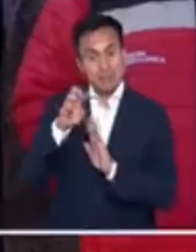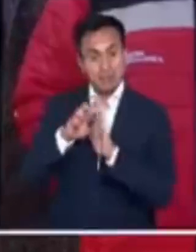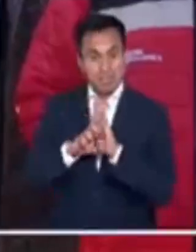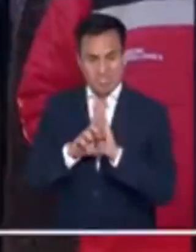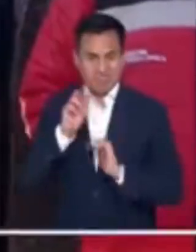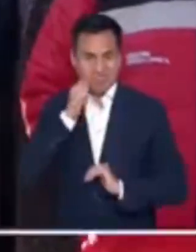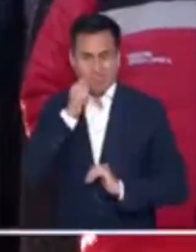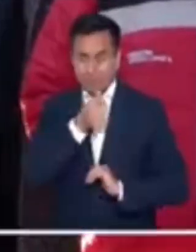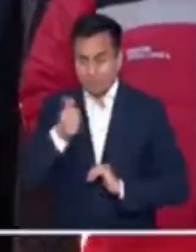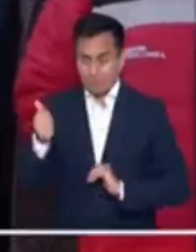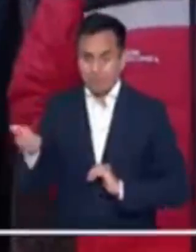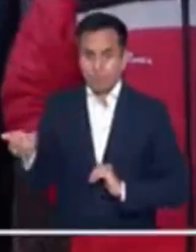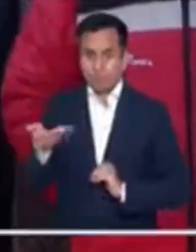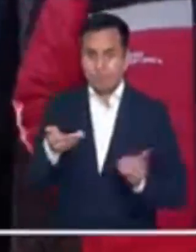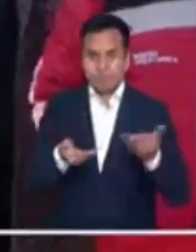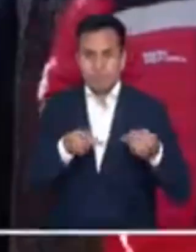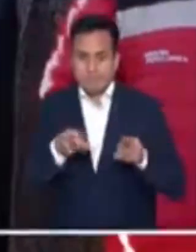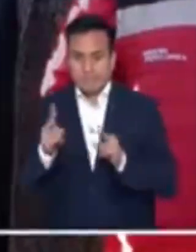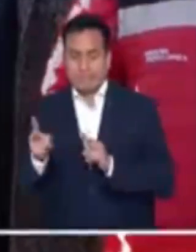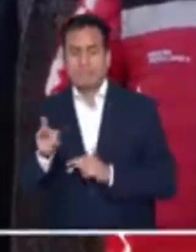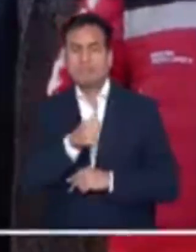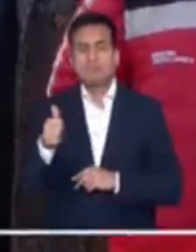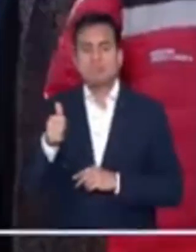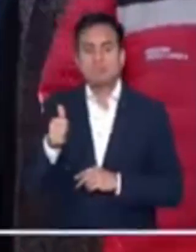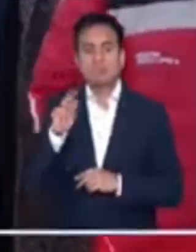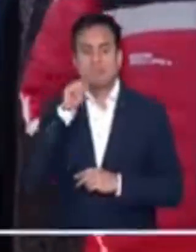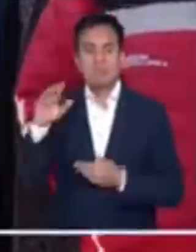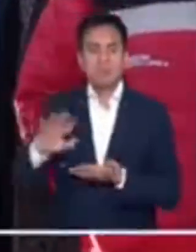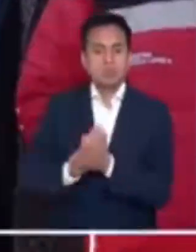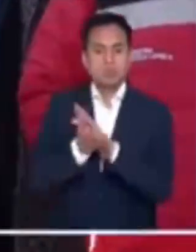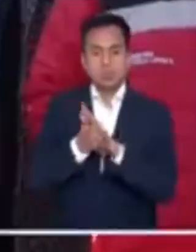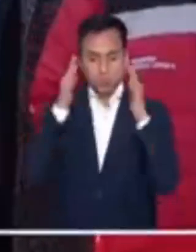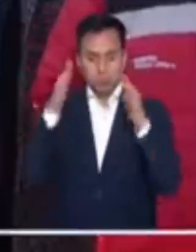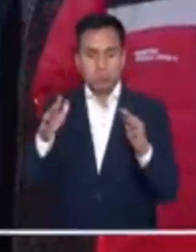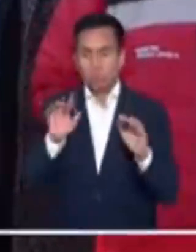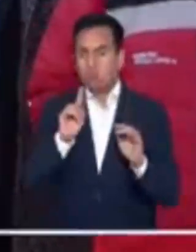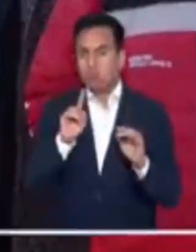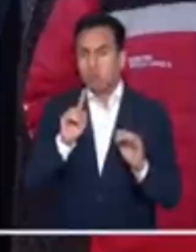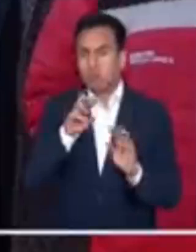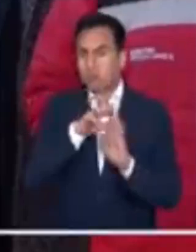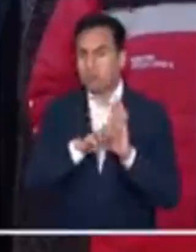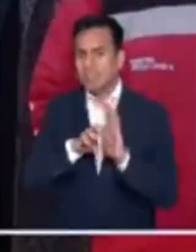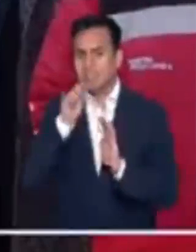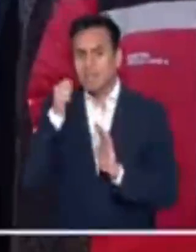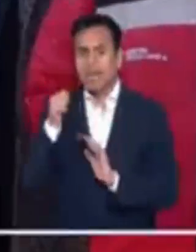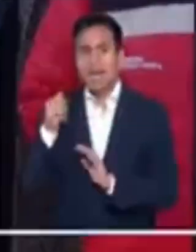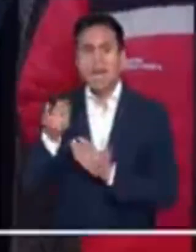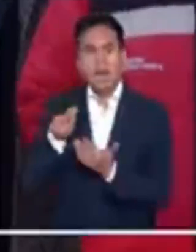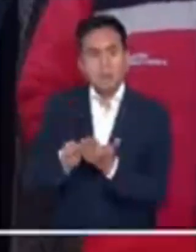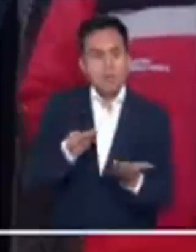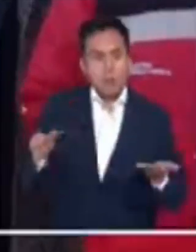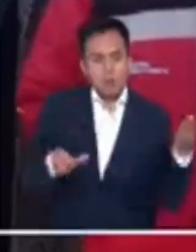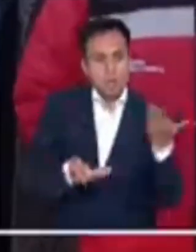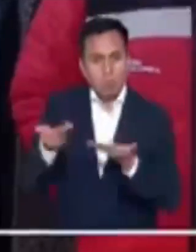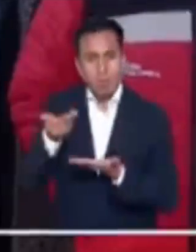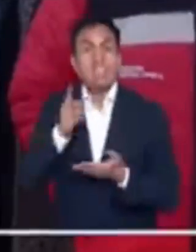proyecto implica que todos se dan un poco, este proyecto implica que nadie se lleva todos los focos, este proyecto incluye que todos aportan un poco